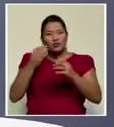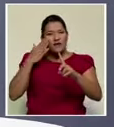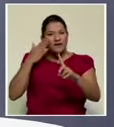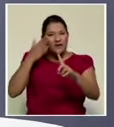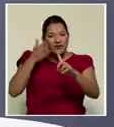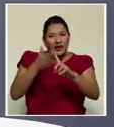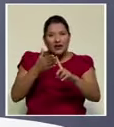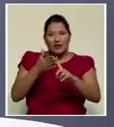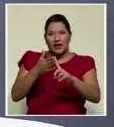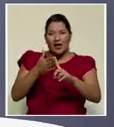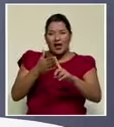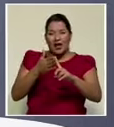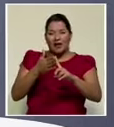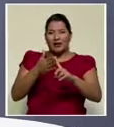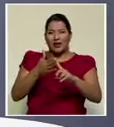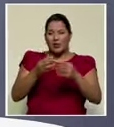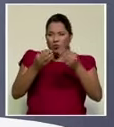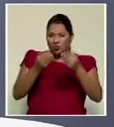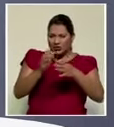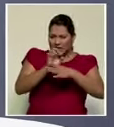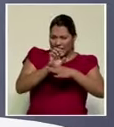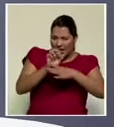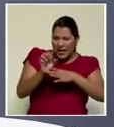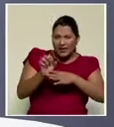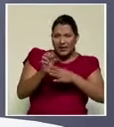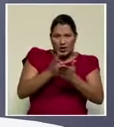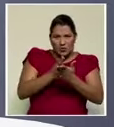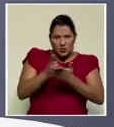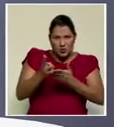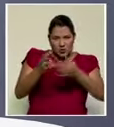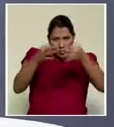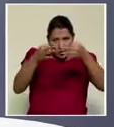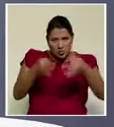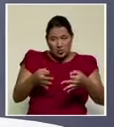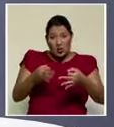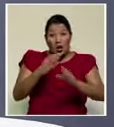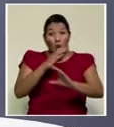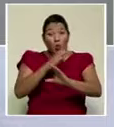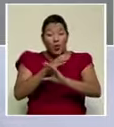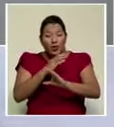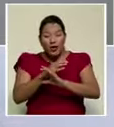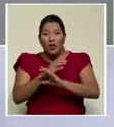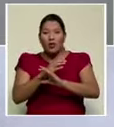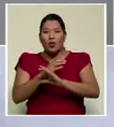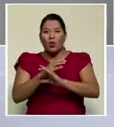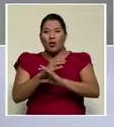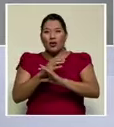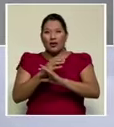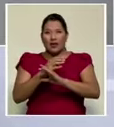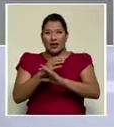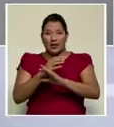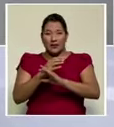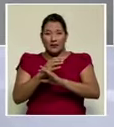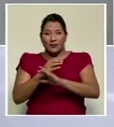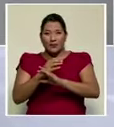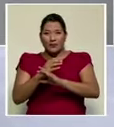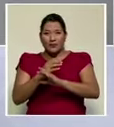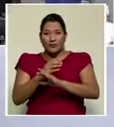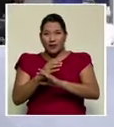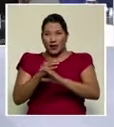rigor ético, la transparencia, la corrección, el cuidado incluso de las formas, la estética, si me lo